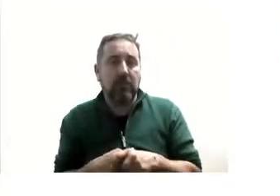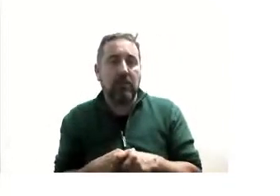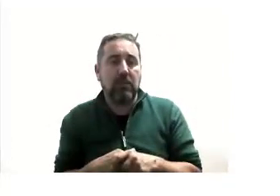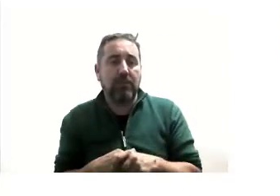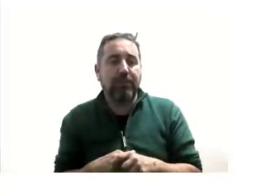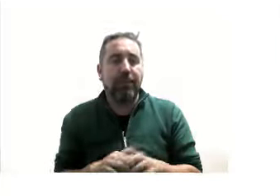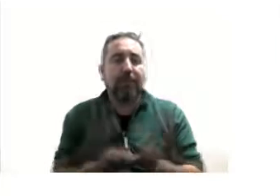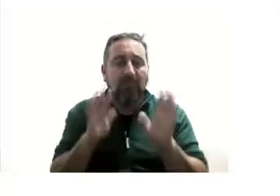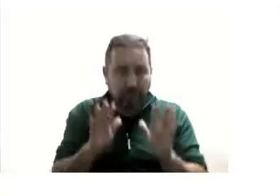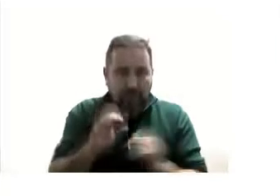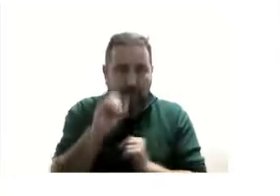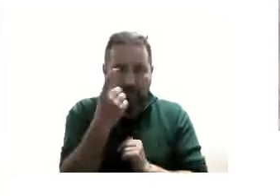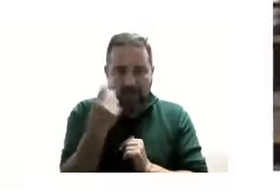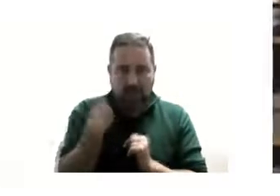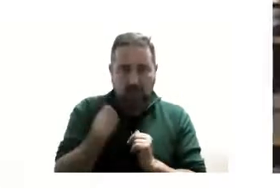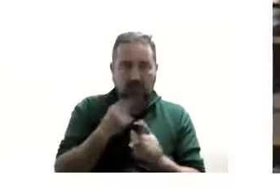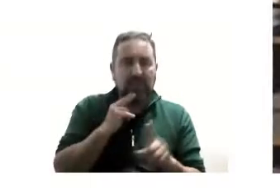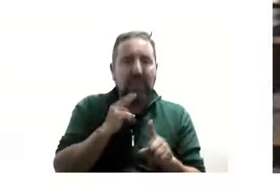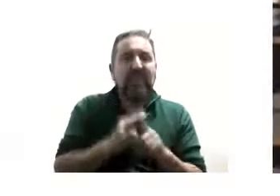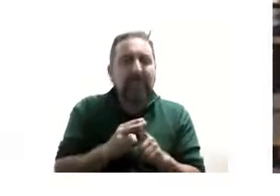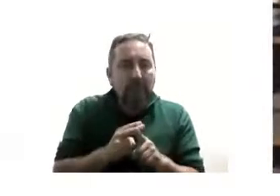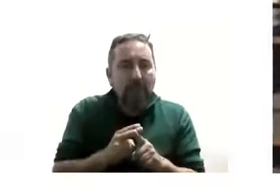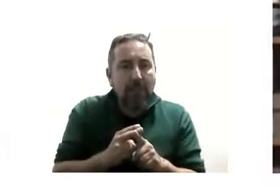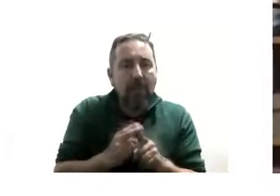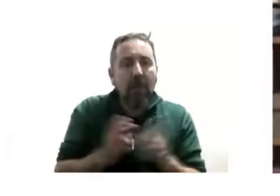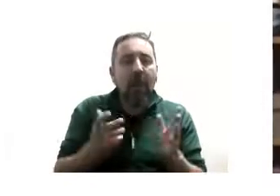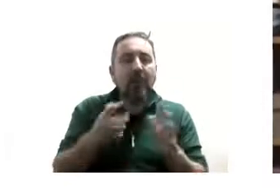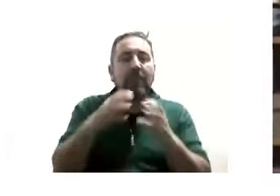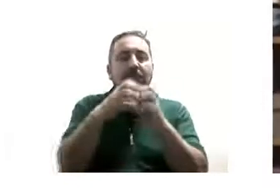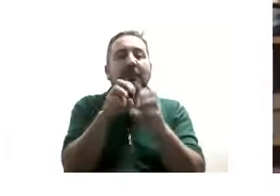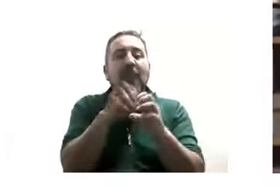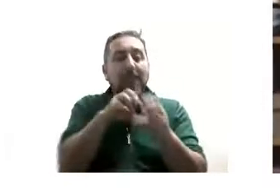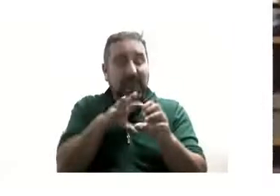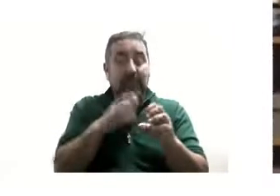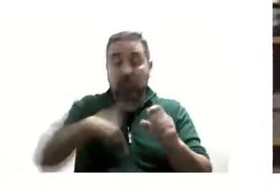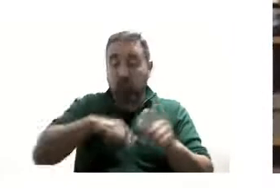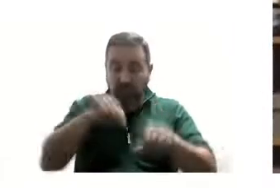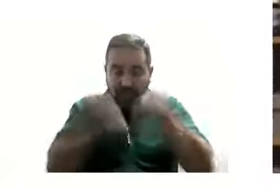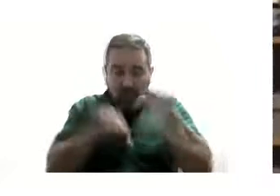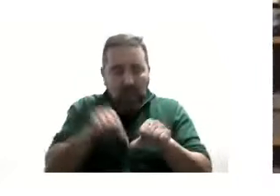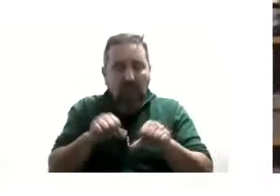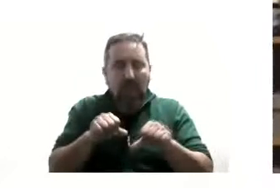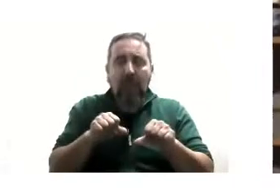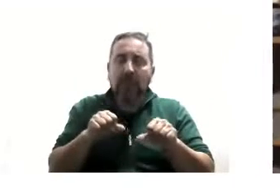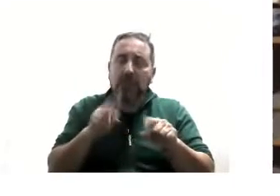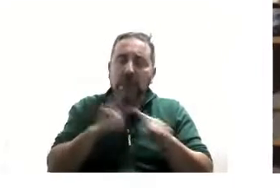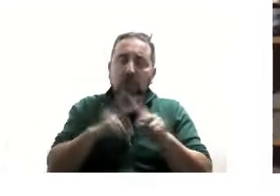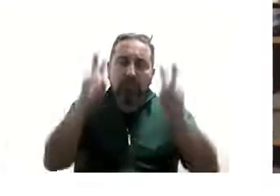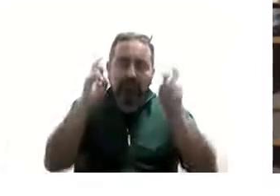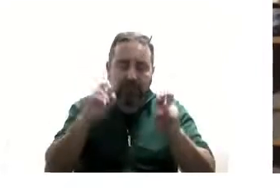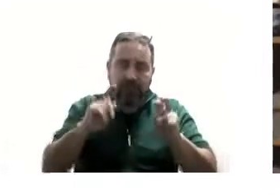Bueno, a la primera pregunta, la meningitis es uno de nuestros cocos como cirujanos, porque cuando se